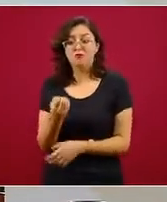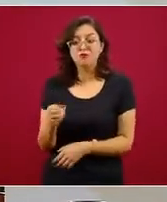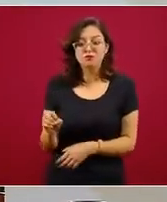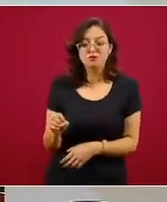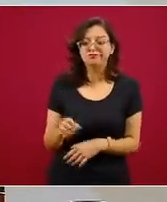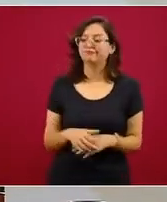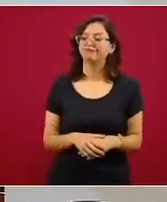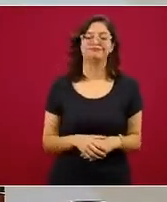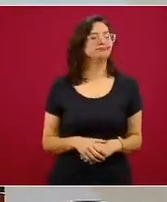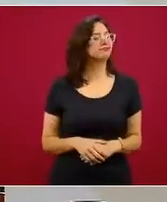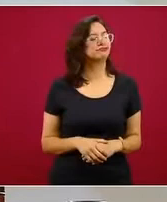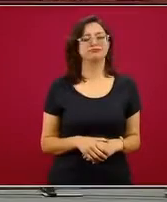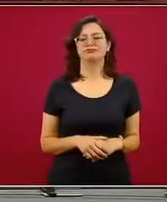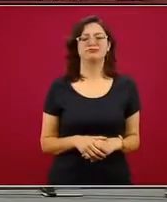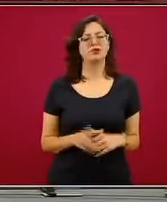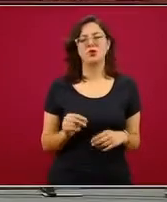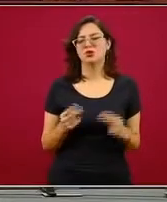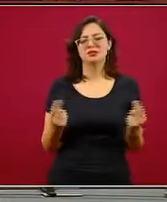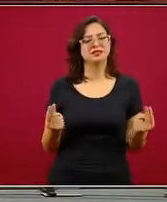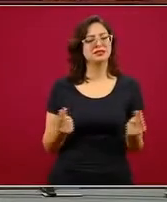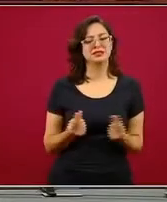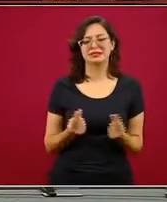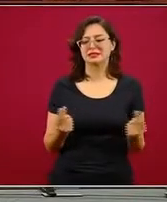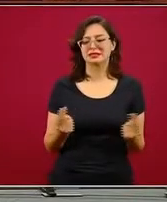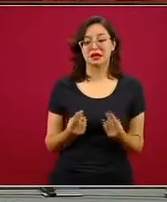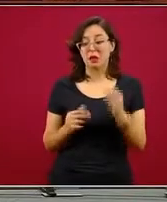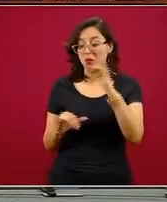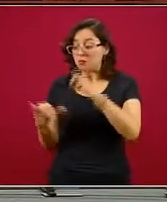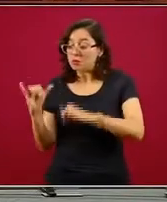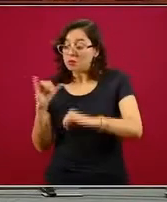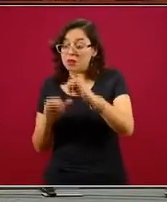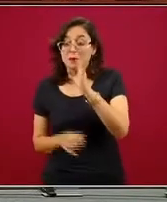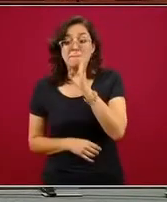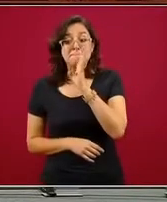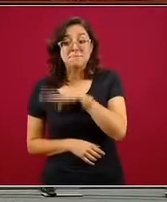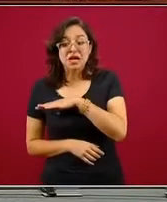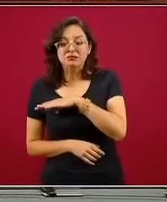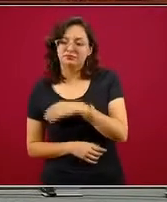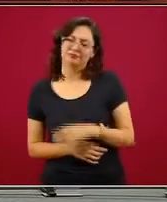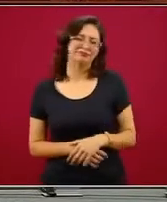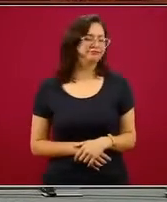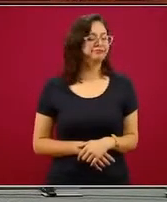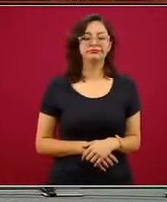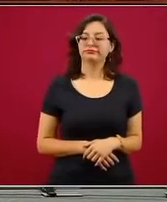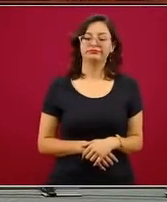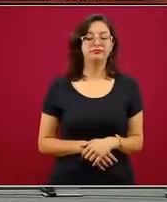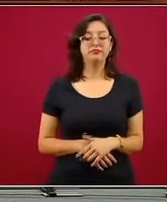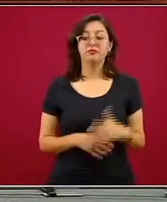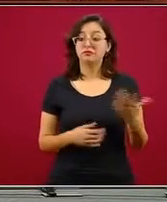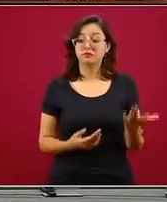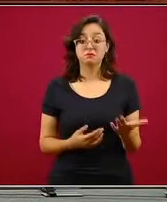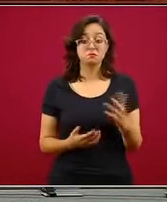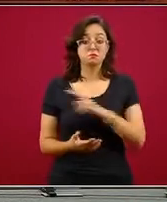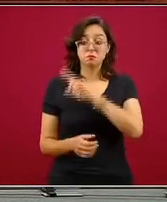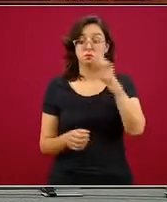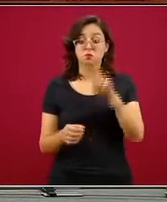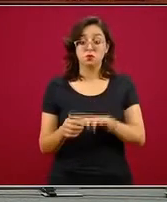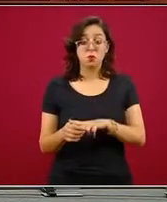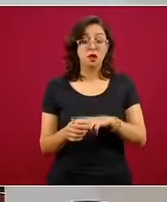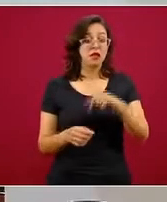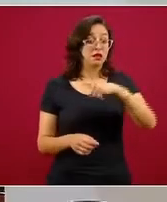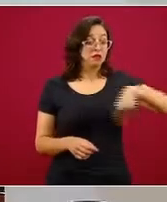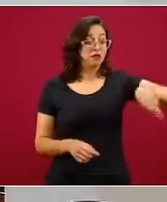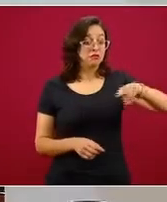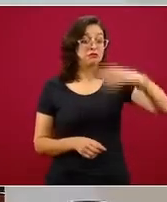prueba? Lo más probable es que no. Las condiciones técnicas de cómo se toma y el entrenamiento propio del